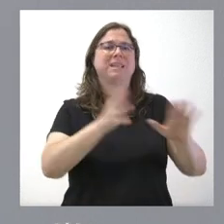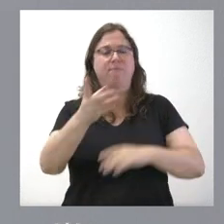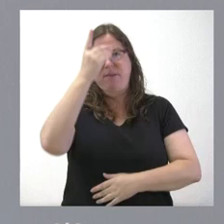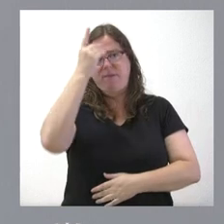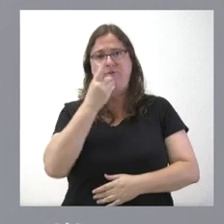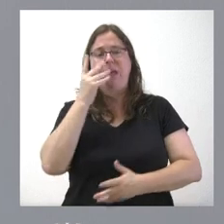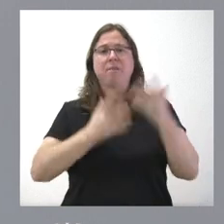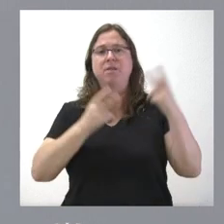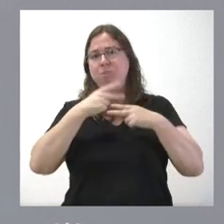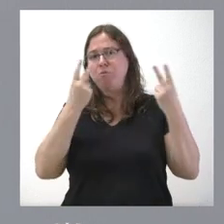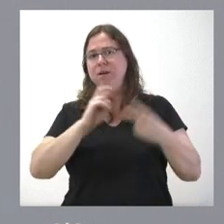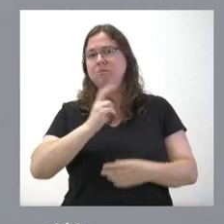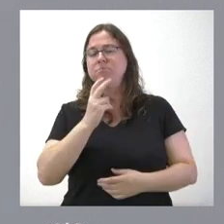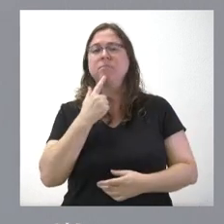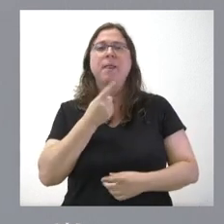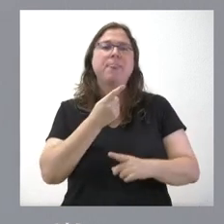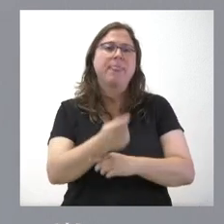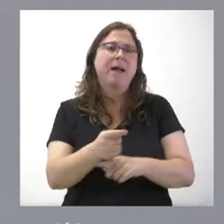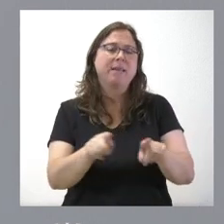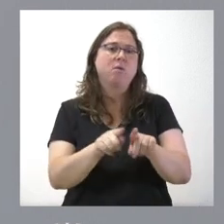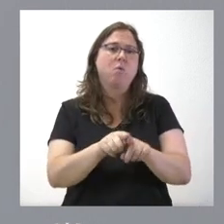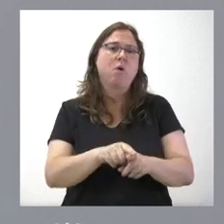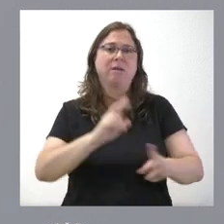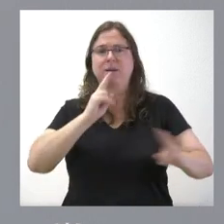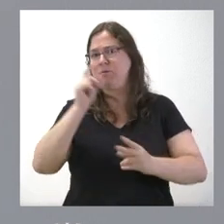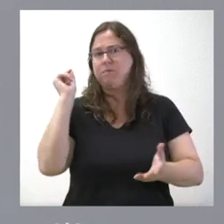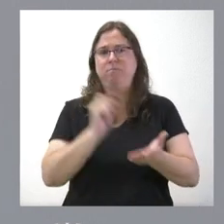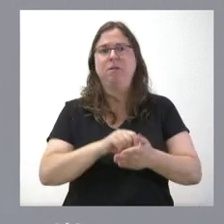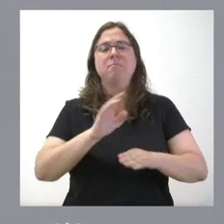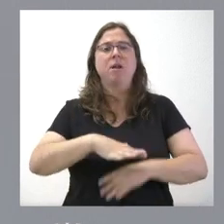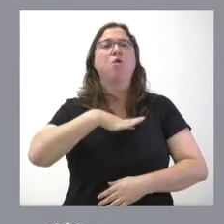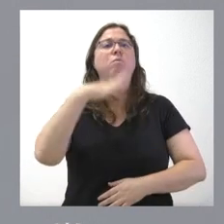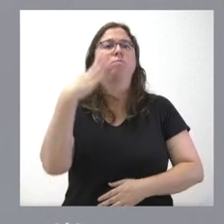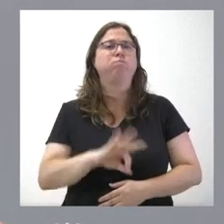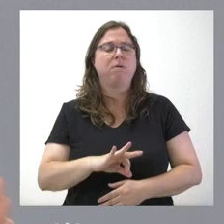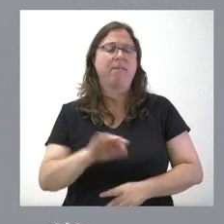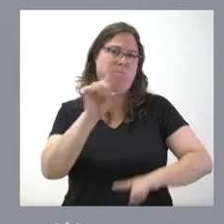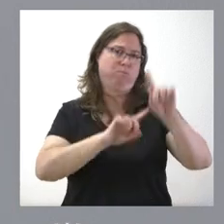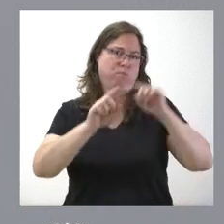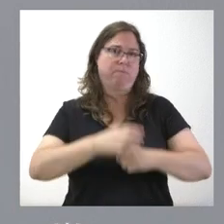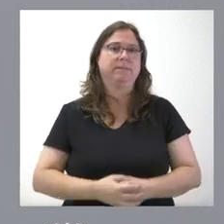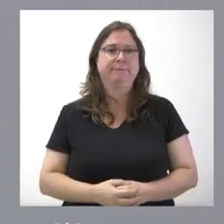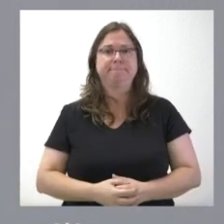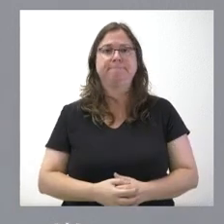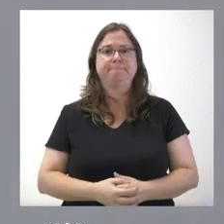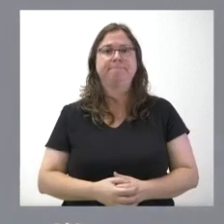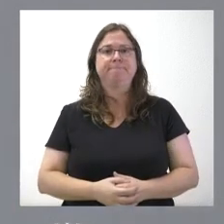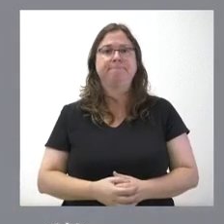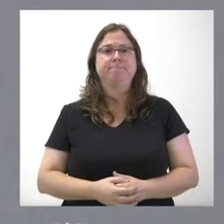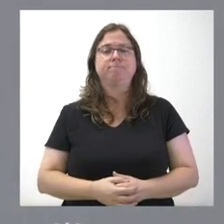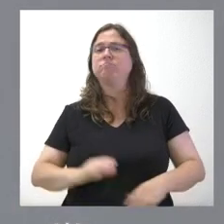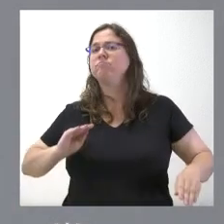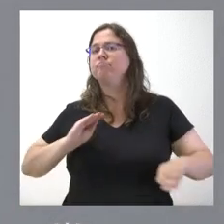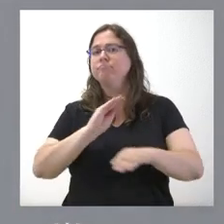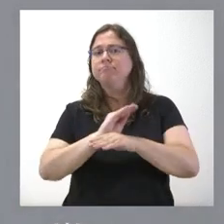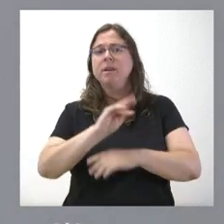de la Administración aportando además una capacidad de respuesta inmediata ante las posibles incidencias una inversión